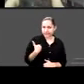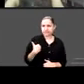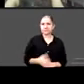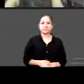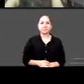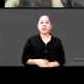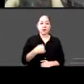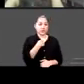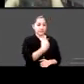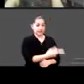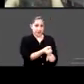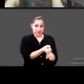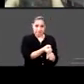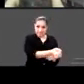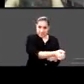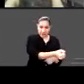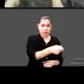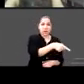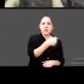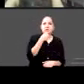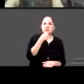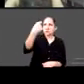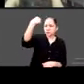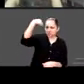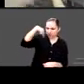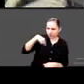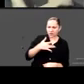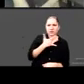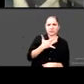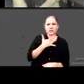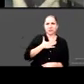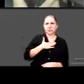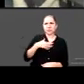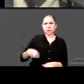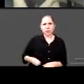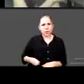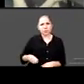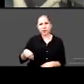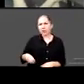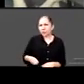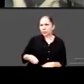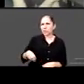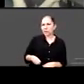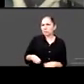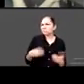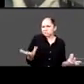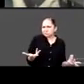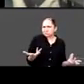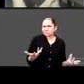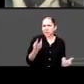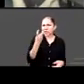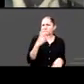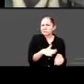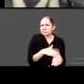en prácticamente todos los niños y todas las niñas que lo reciben. ¿Por qué? Porque el pensamiento concreto y egocéntrico natural